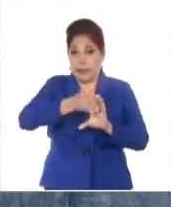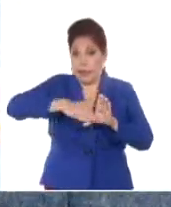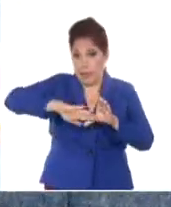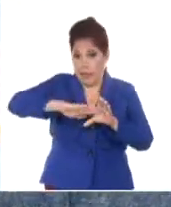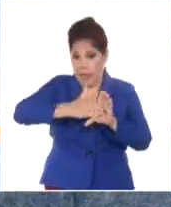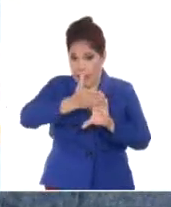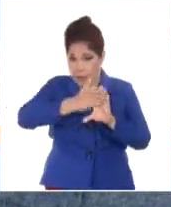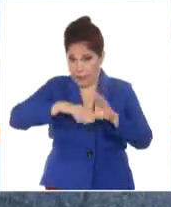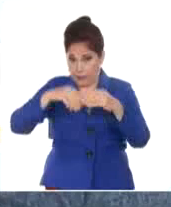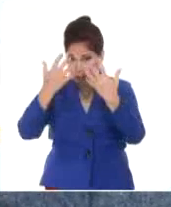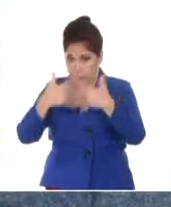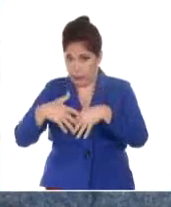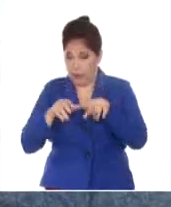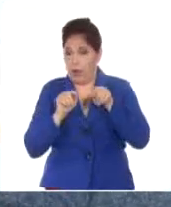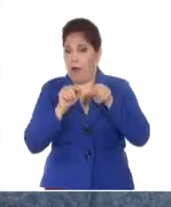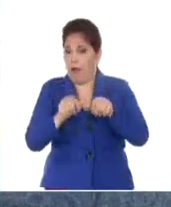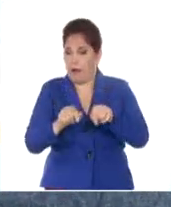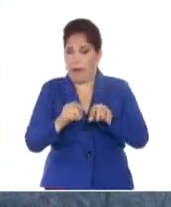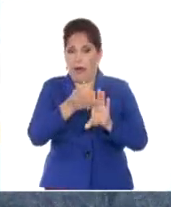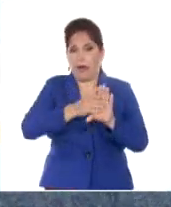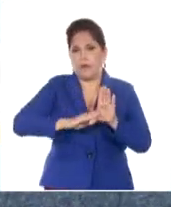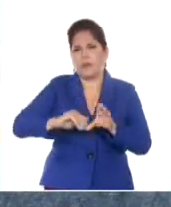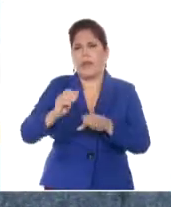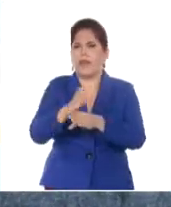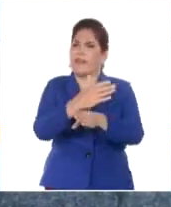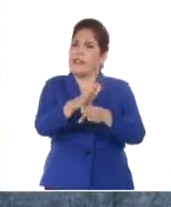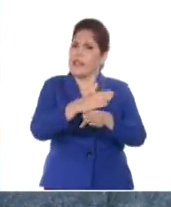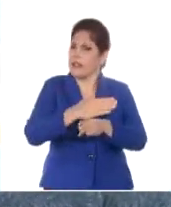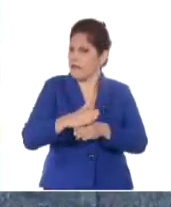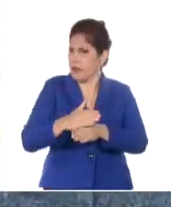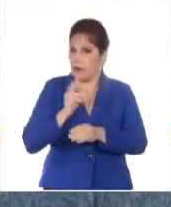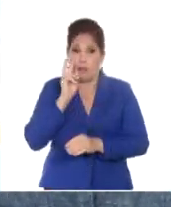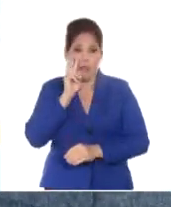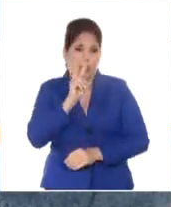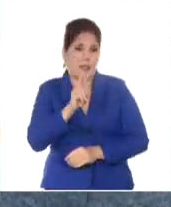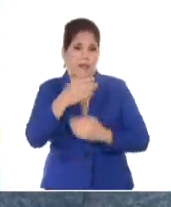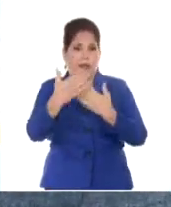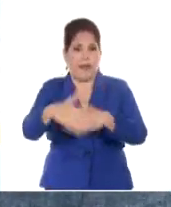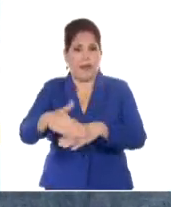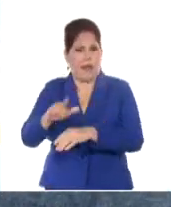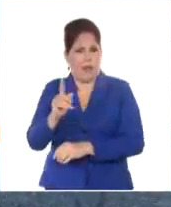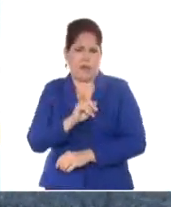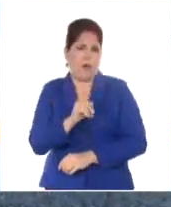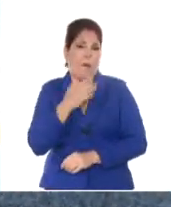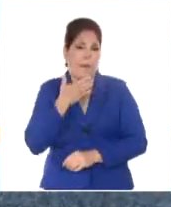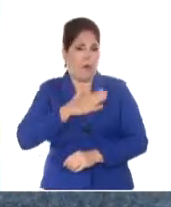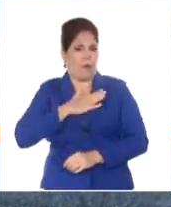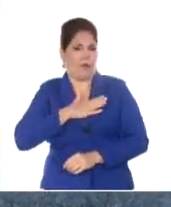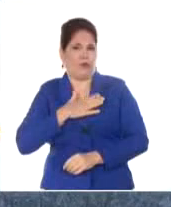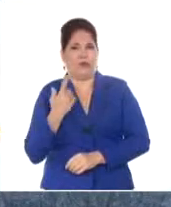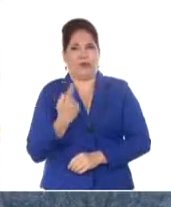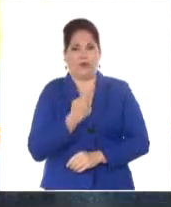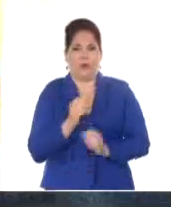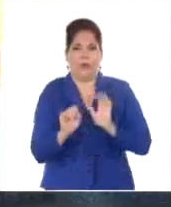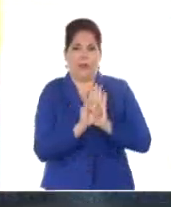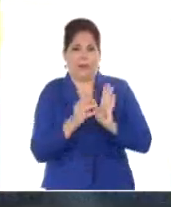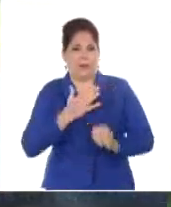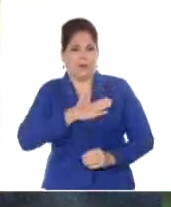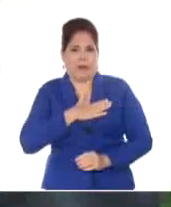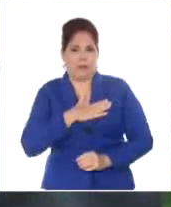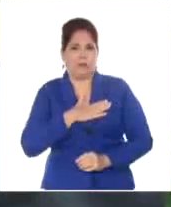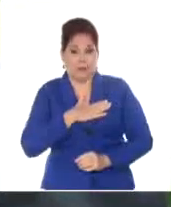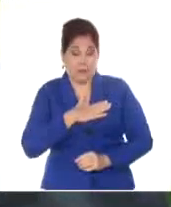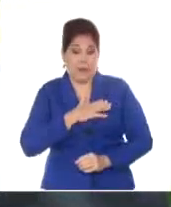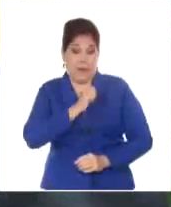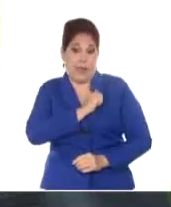esta producción que se cuenta aquí, que esta artesanía sea distinta a lo que se ve de más en los otros lugares. Esa es la idea.